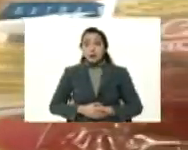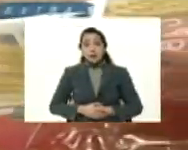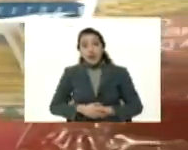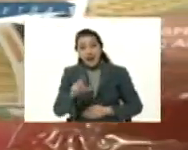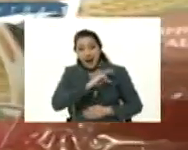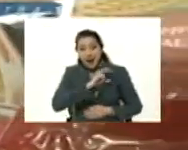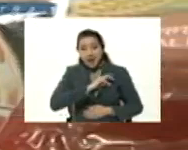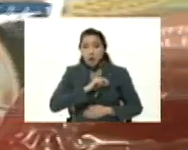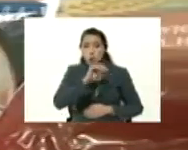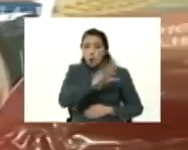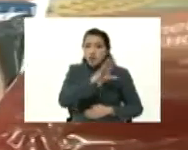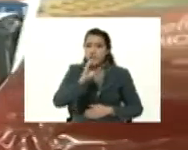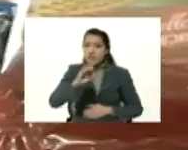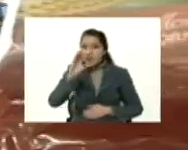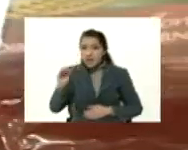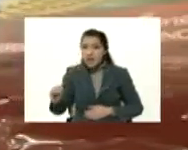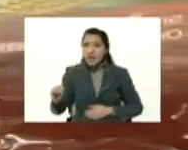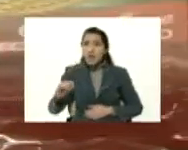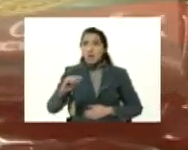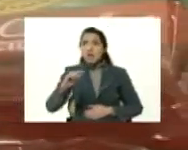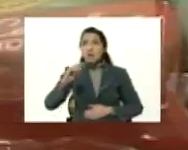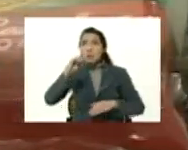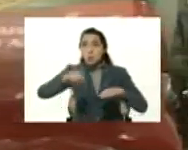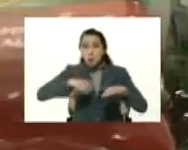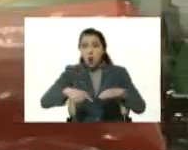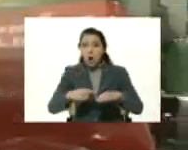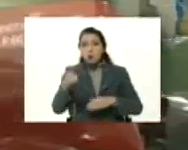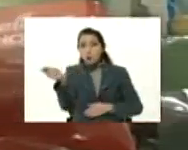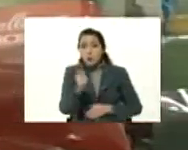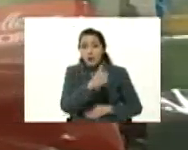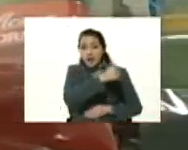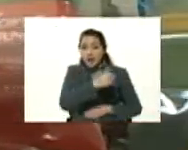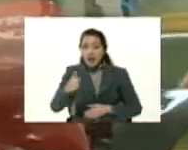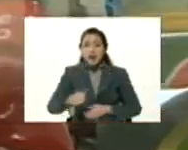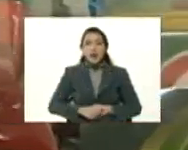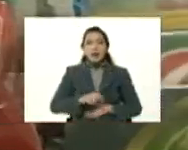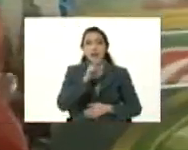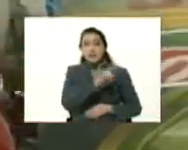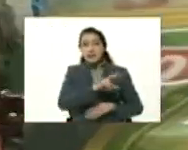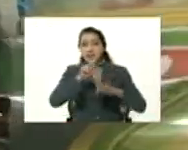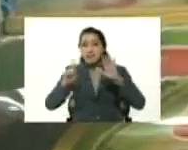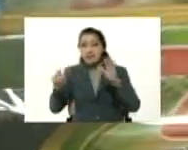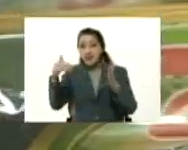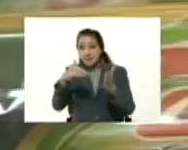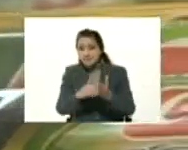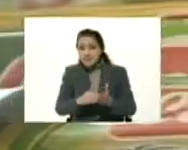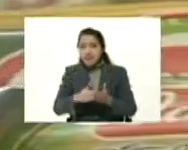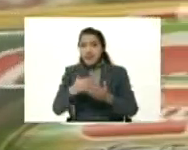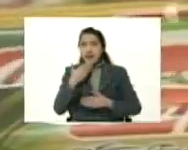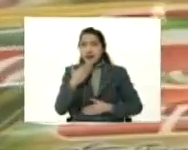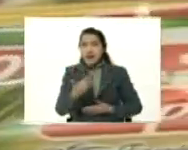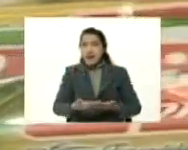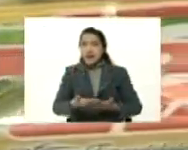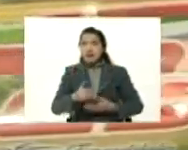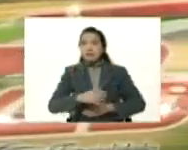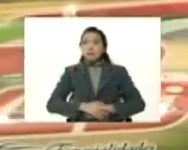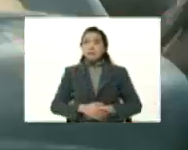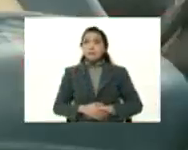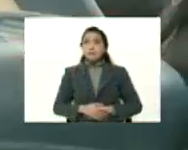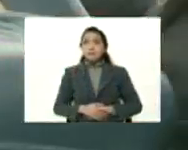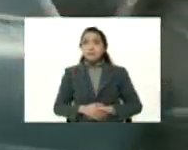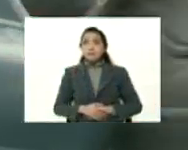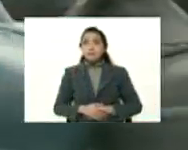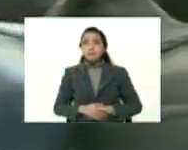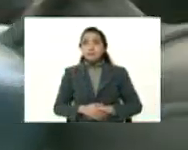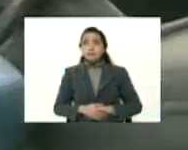es 500 cauchos por mes a 36.000 cauchos mensuales. Gracias. Esto de con caucho, pues. Con